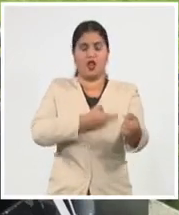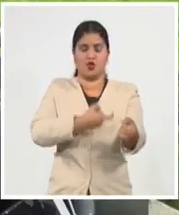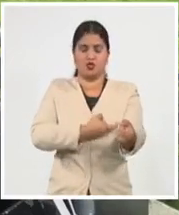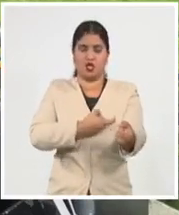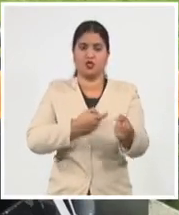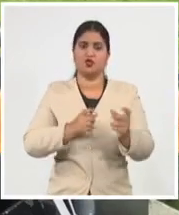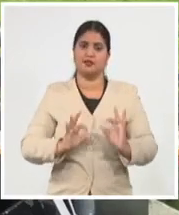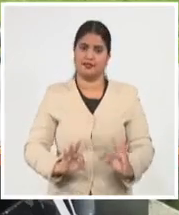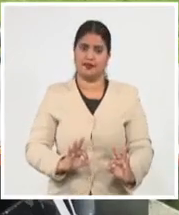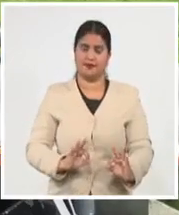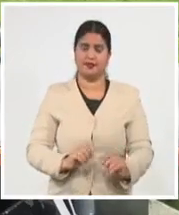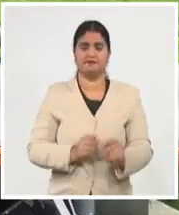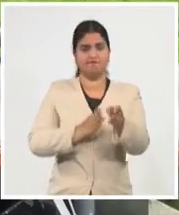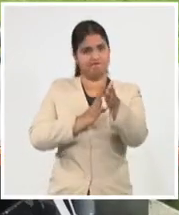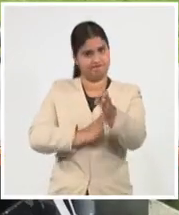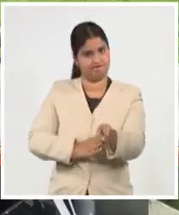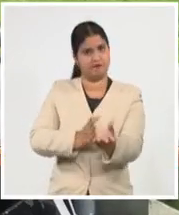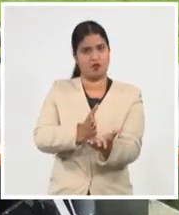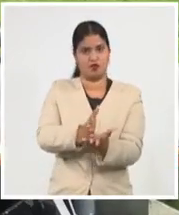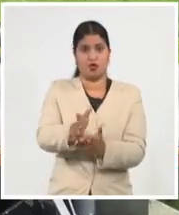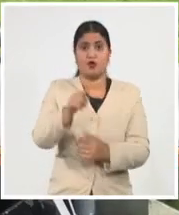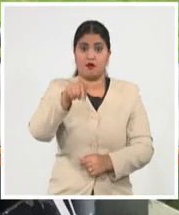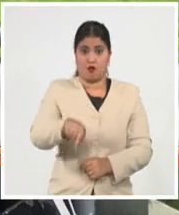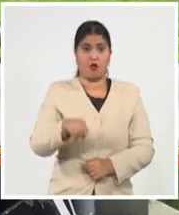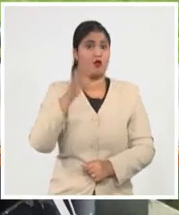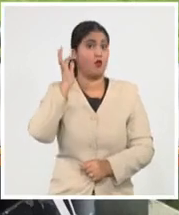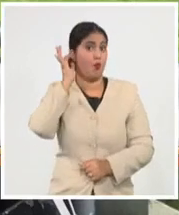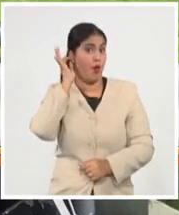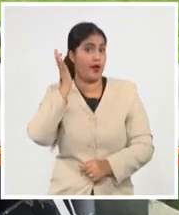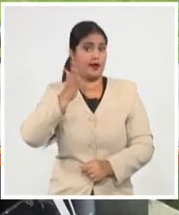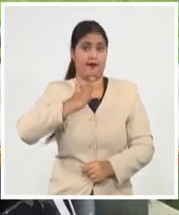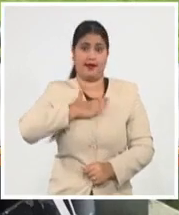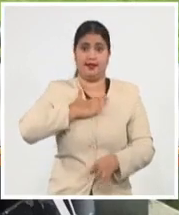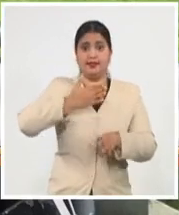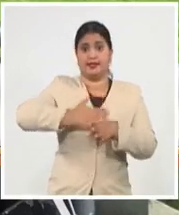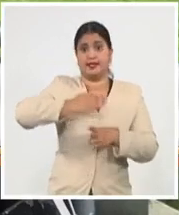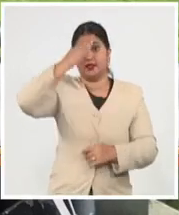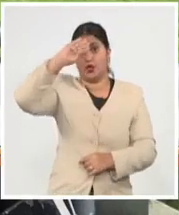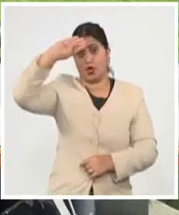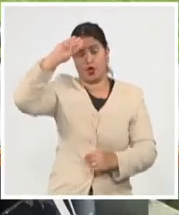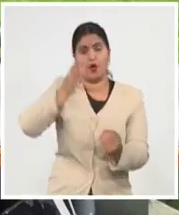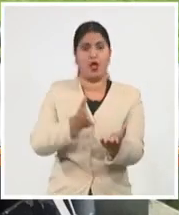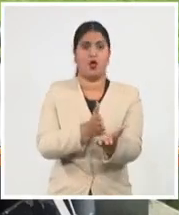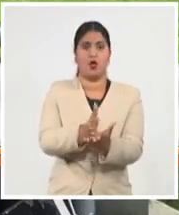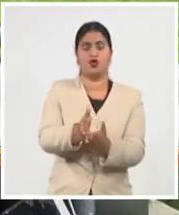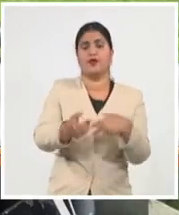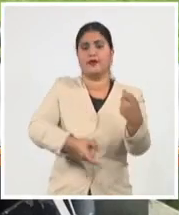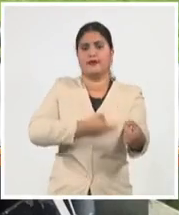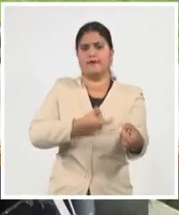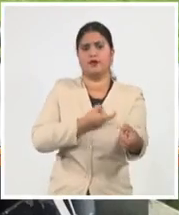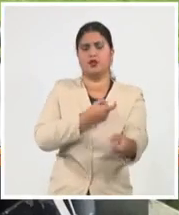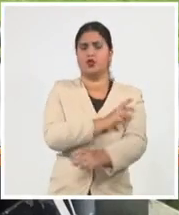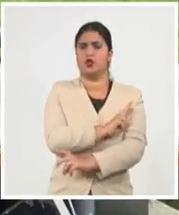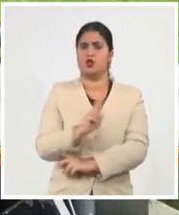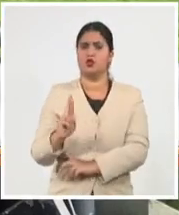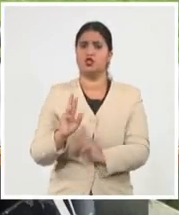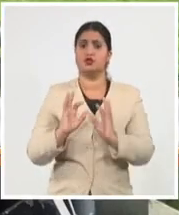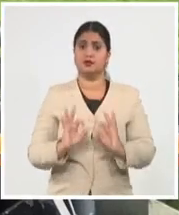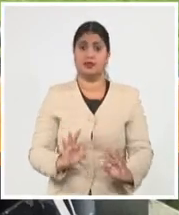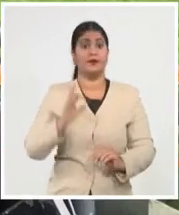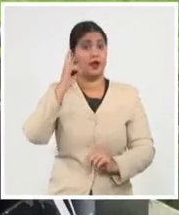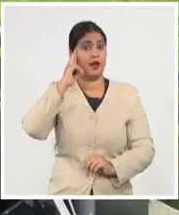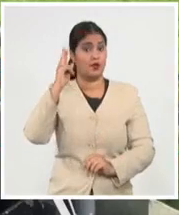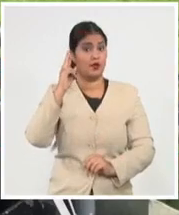mujeres santiagueras nos mantendremos en la primera línea de defensa de la patria socialista, con la fuerza de la impronta de nuestra eterna